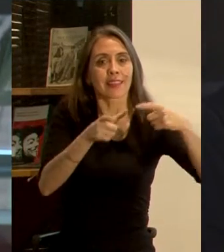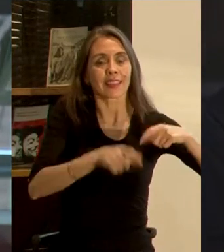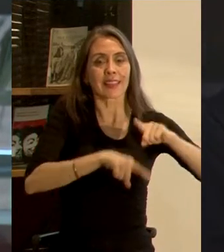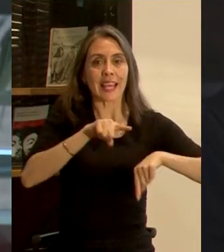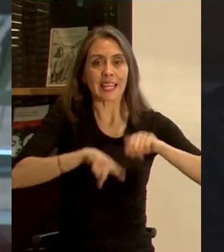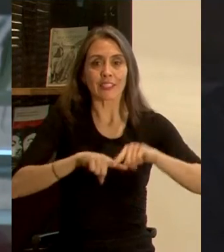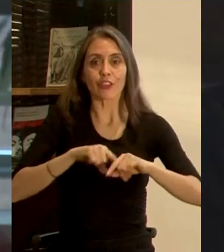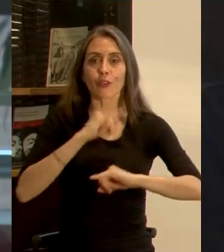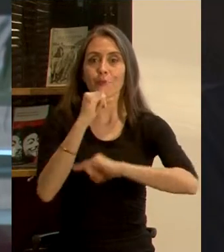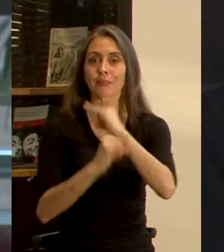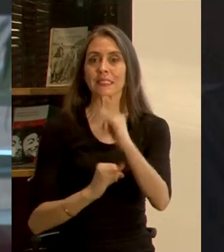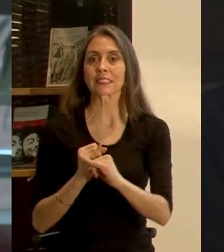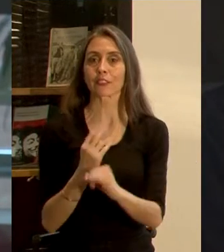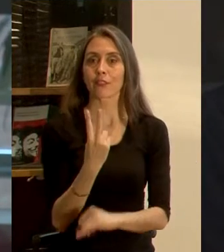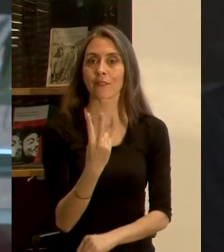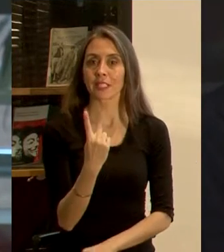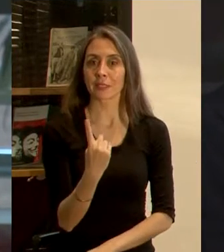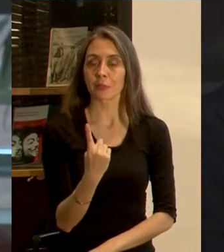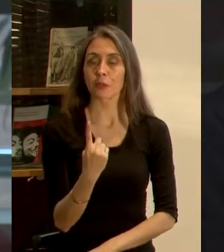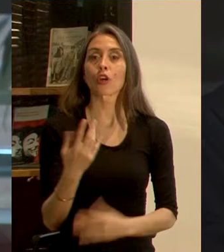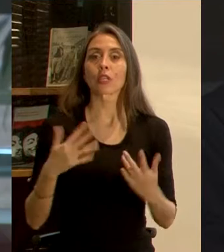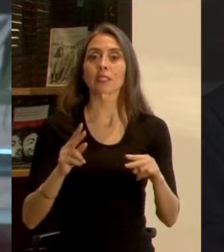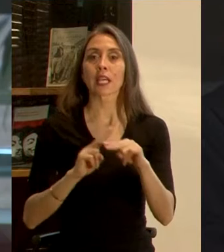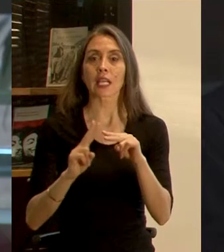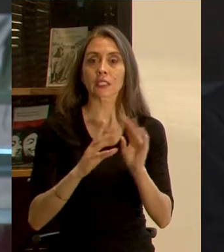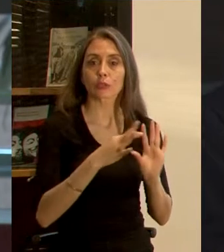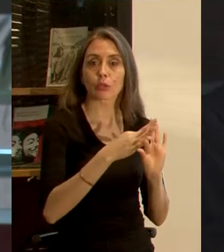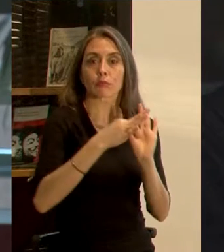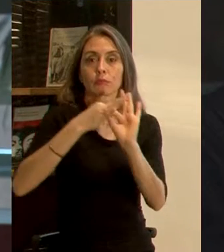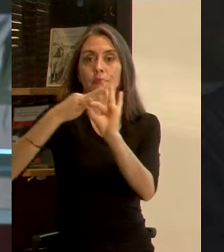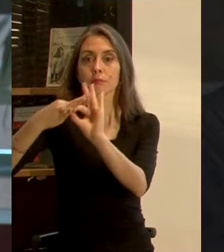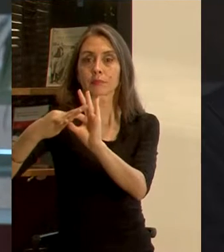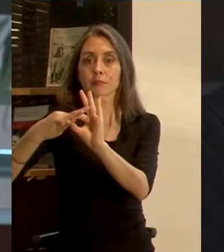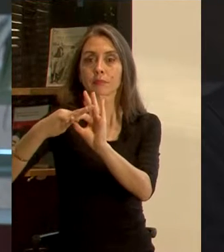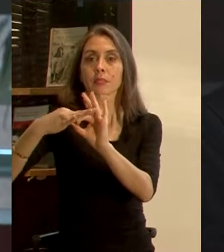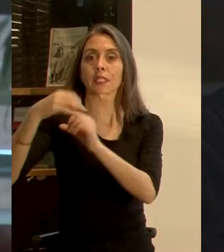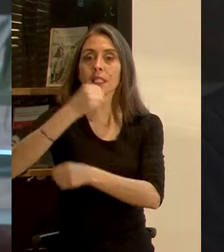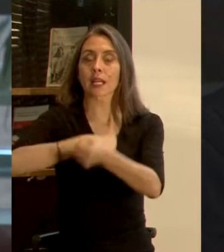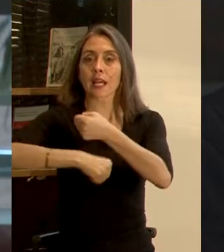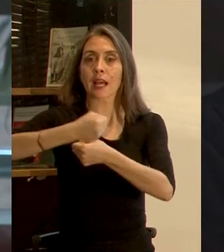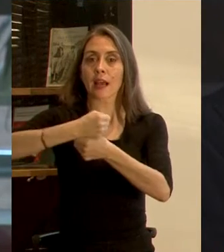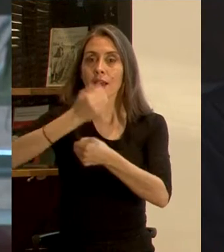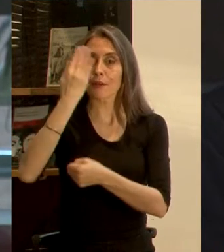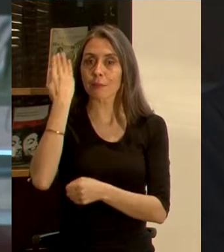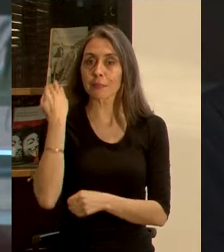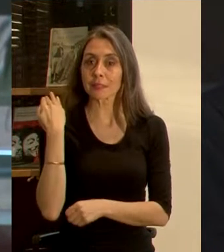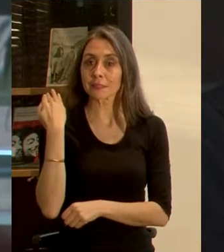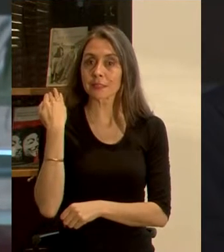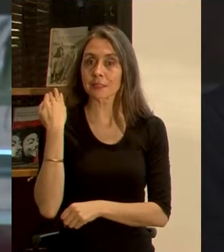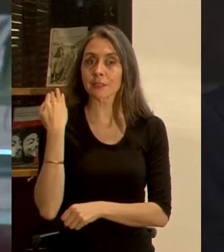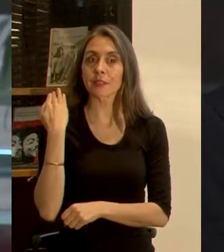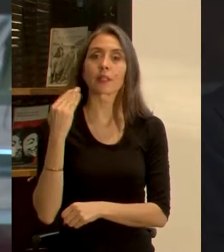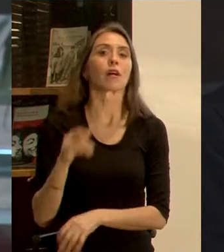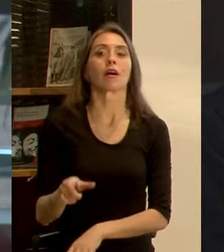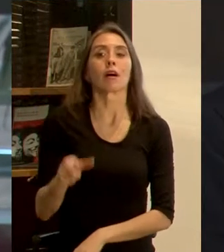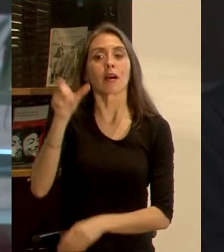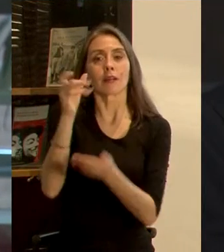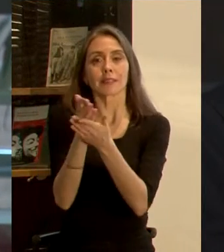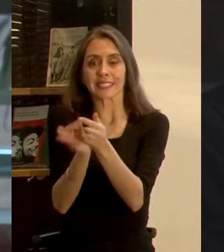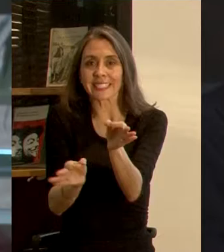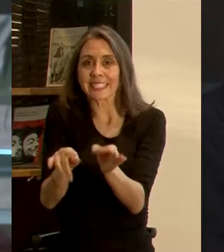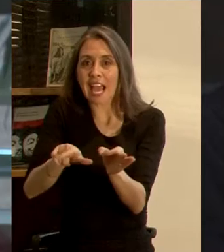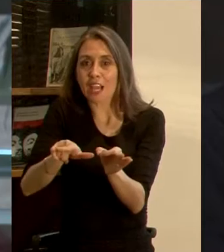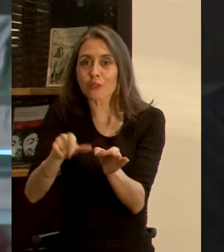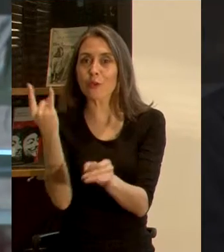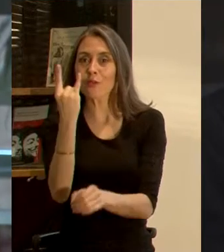siglo XXI. De hecho, hicimos una alianza el año pasado con la Facultad de Arquitectura de